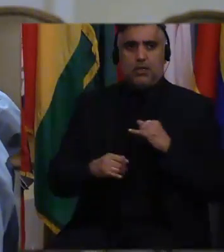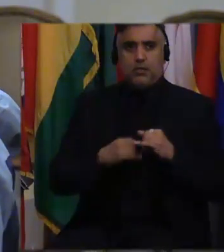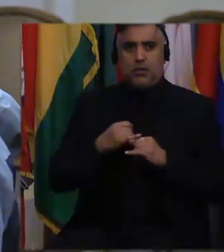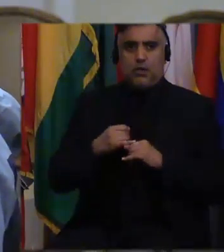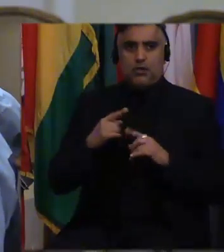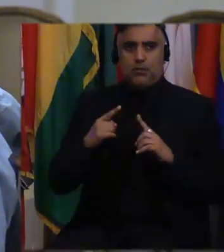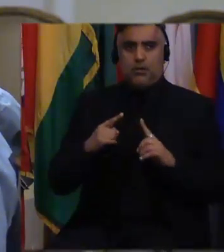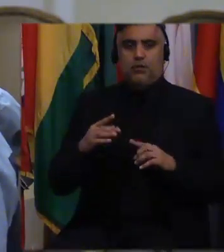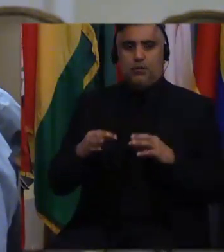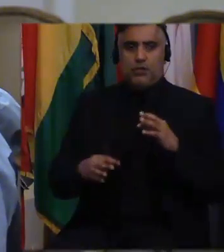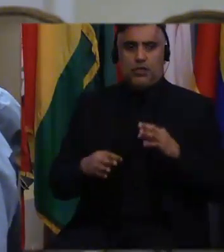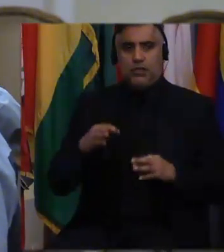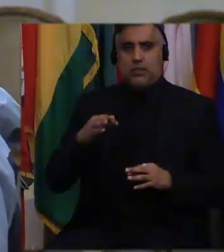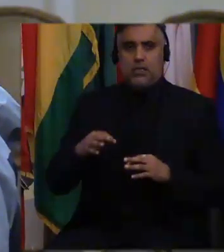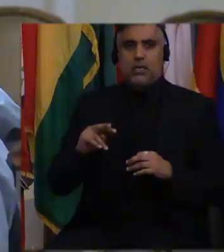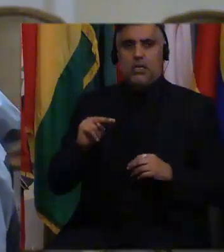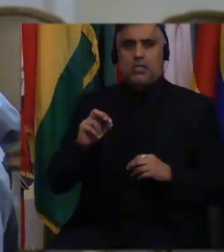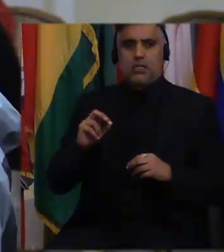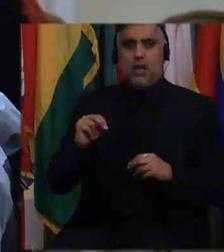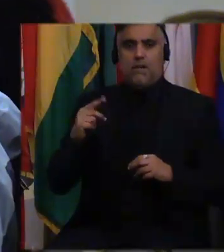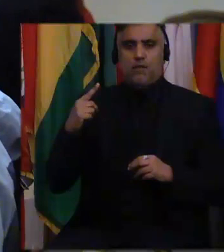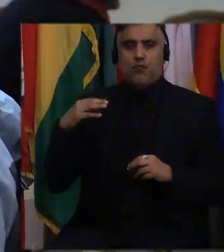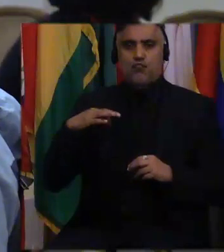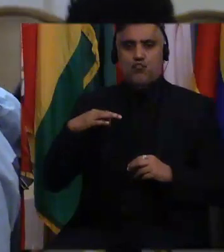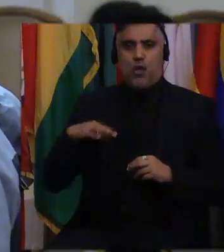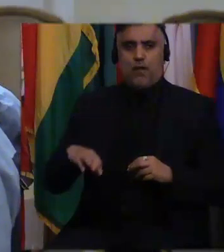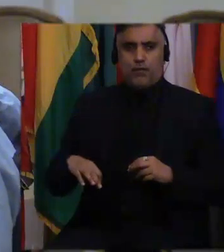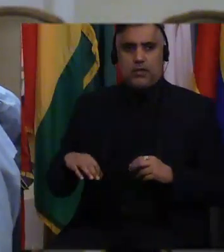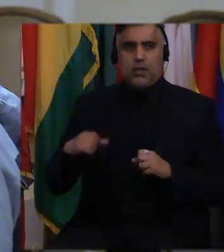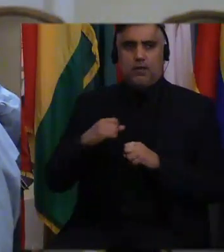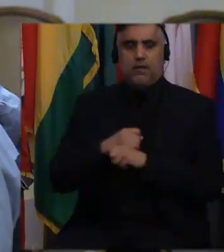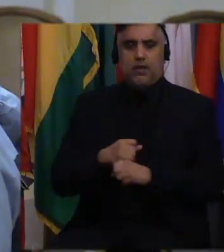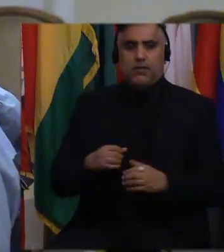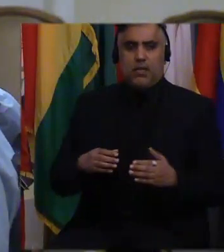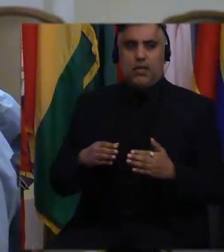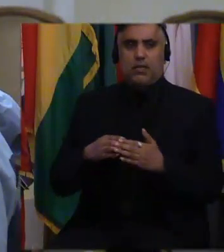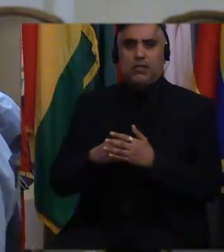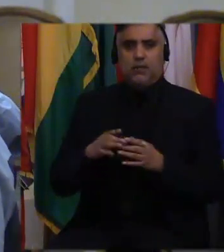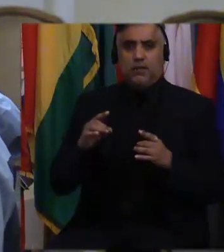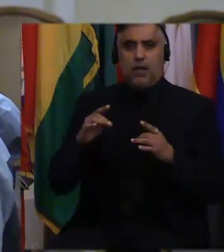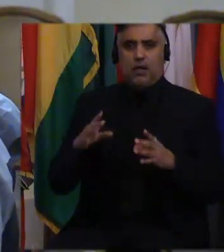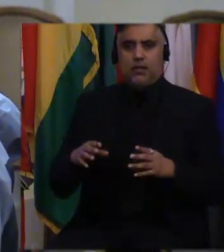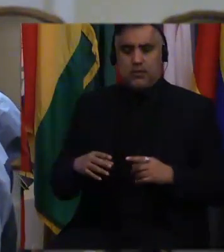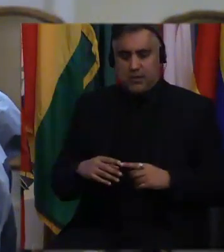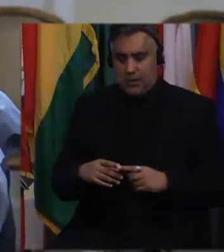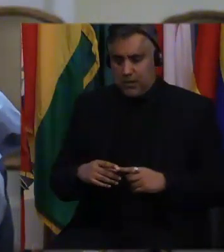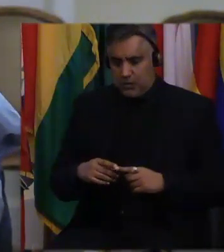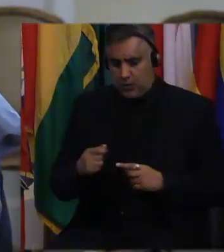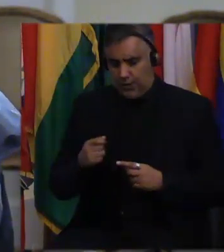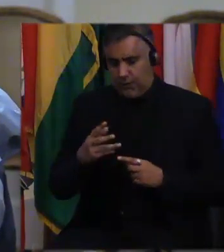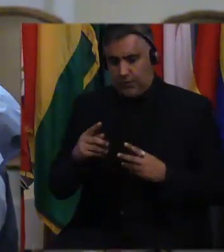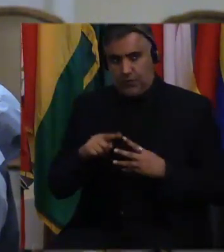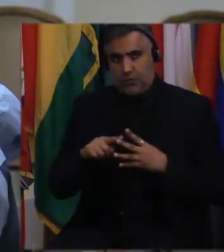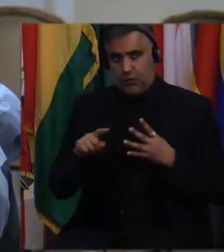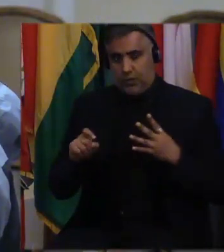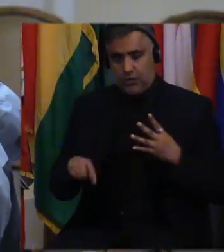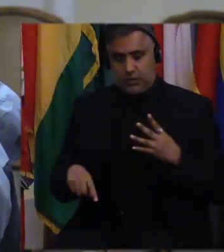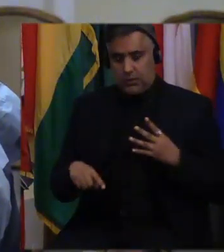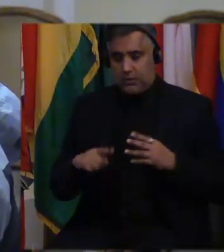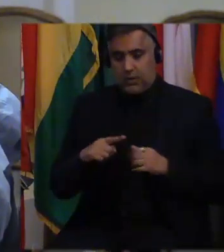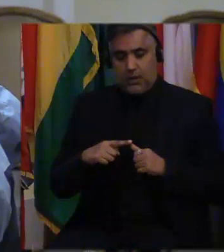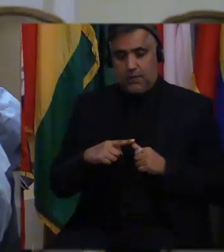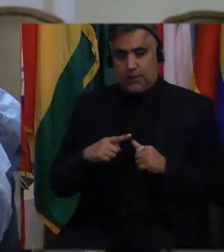violencia. Un par de preguntas. La primera es en el tema de los ejemplos positivos.